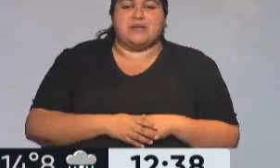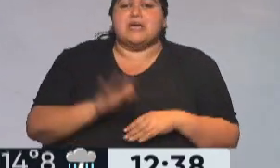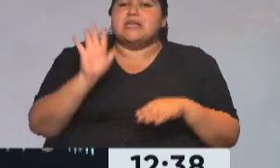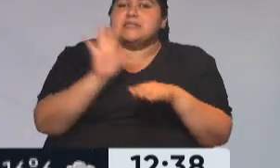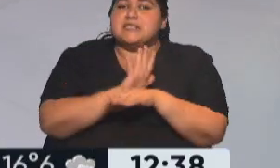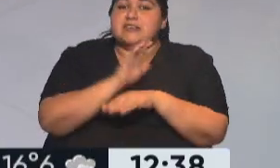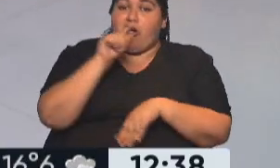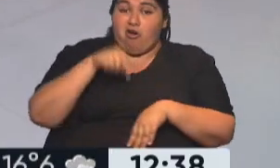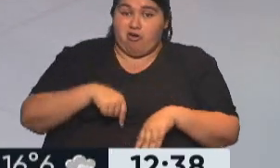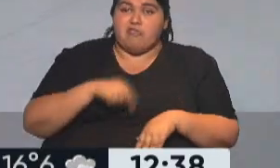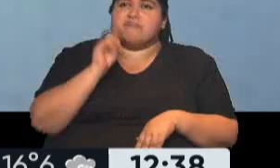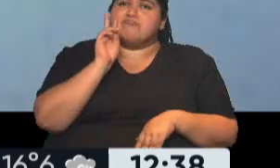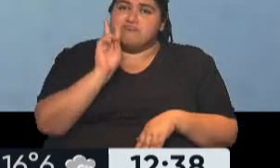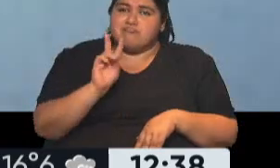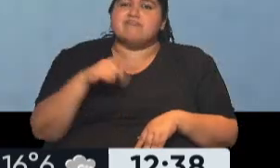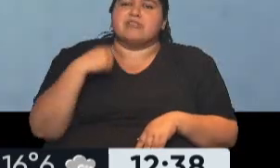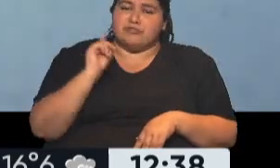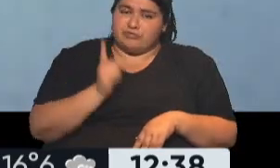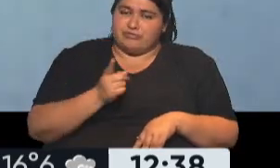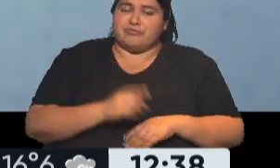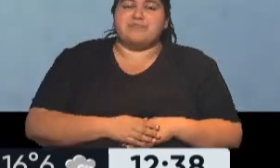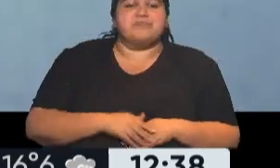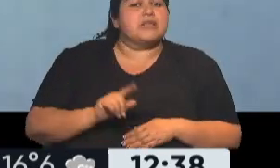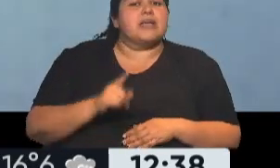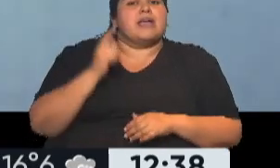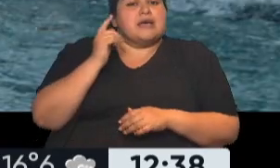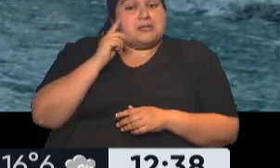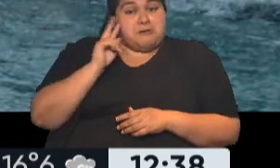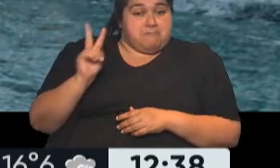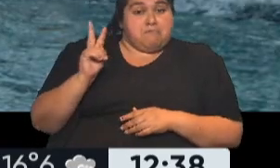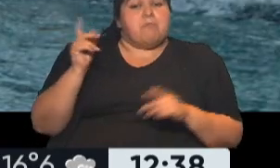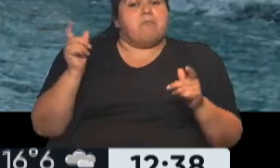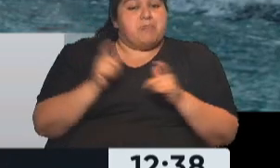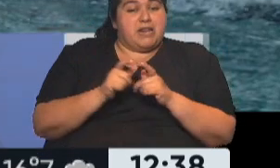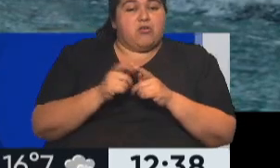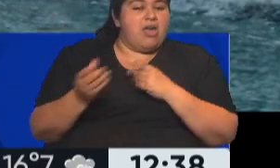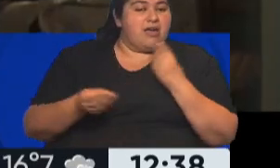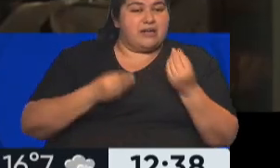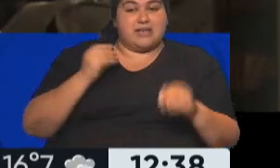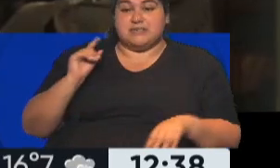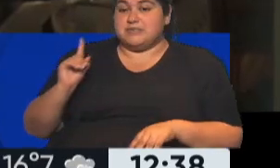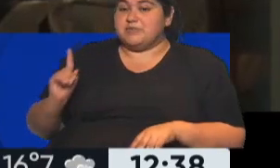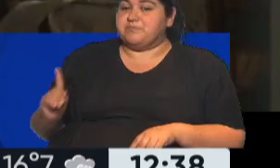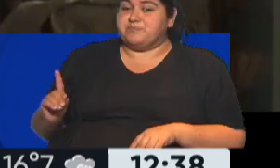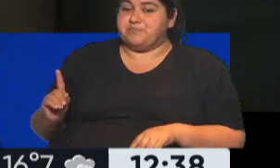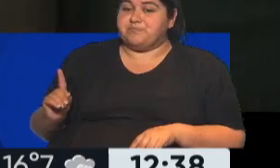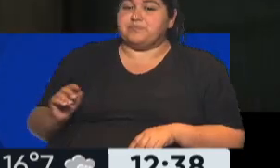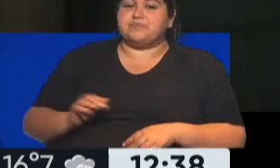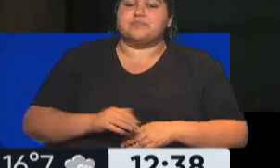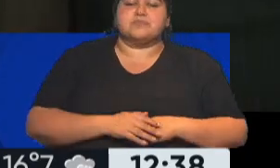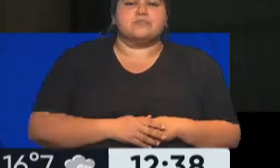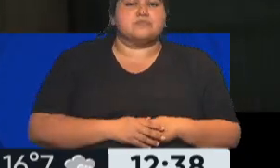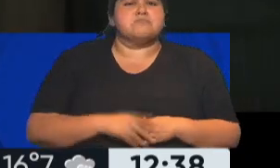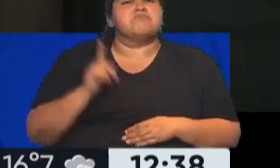hoy, 2024, sí, por supuesto. Vamos a la primera de las historias y en este caso estamos hablando de El Bello Verano, que es